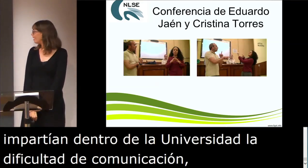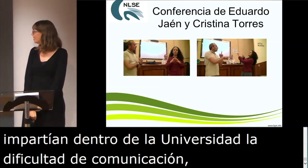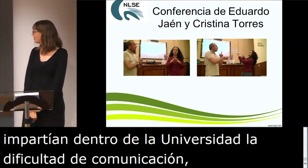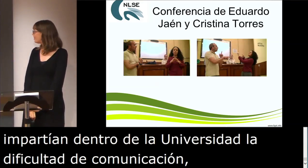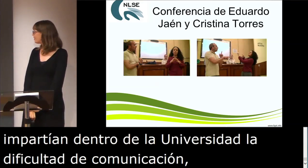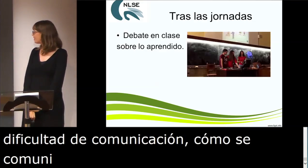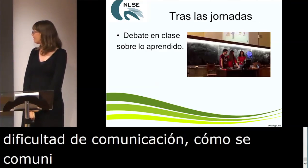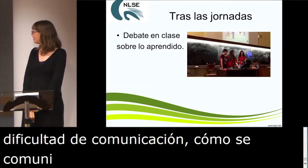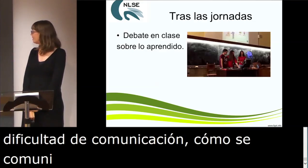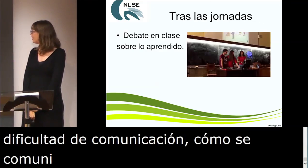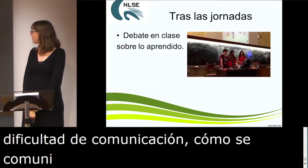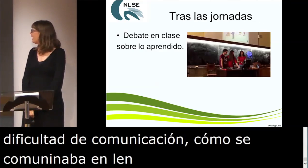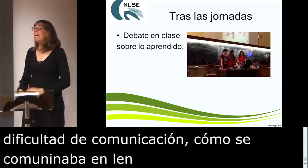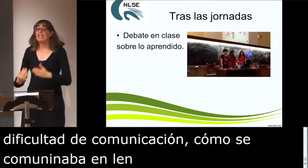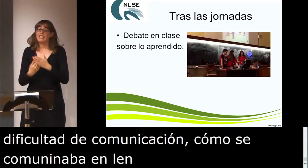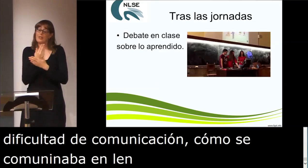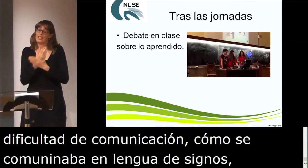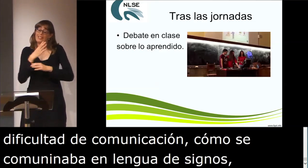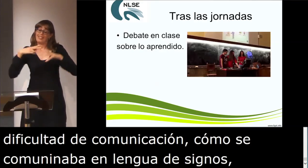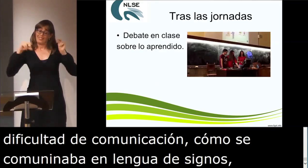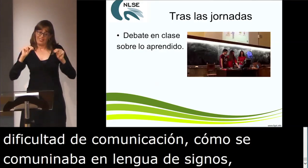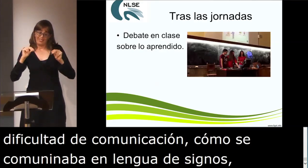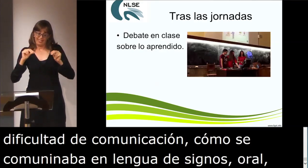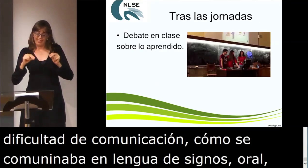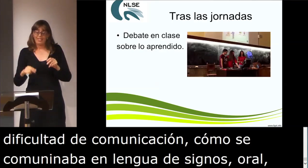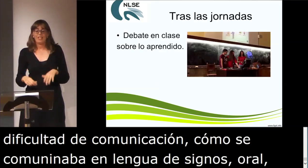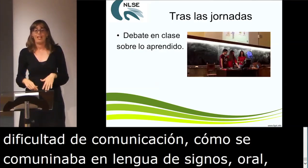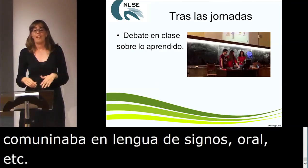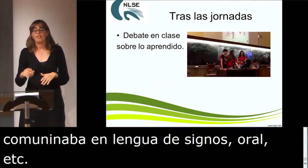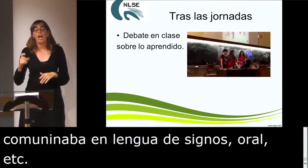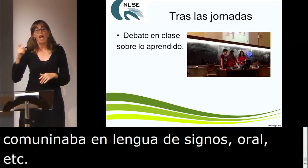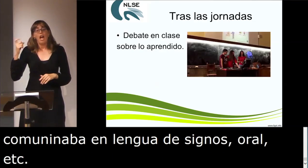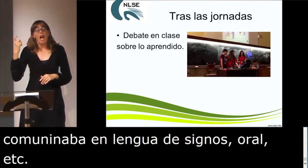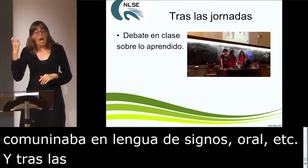oral, etc. Y tras las jornadas,